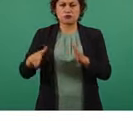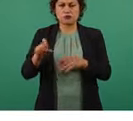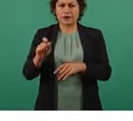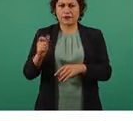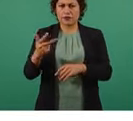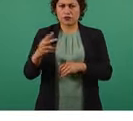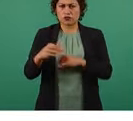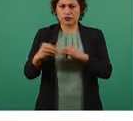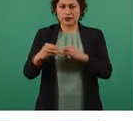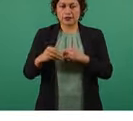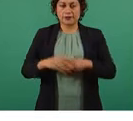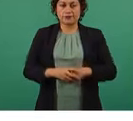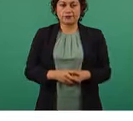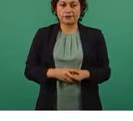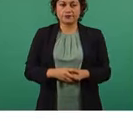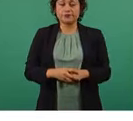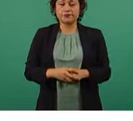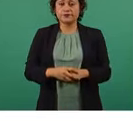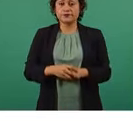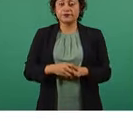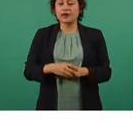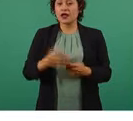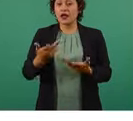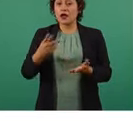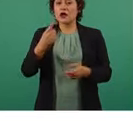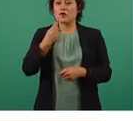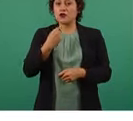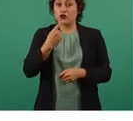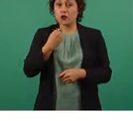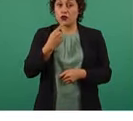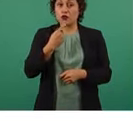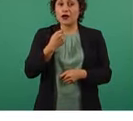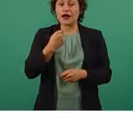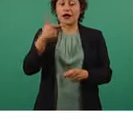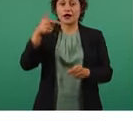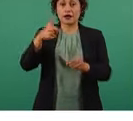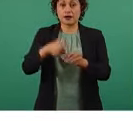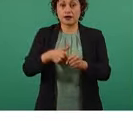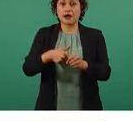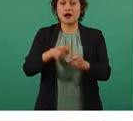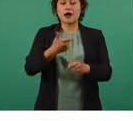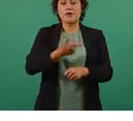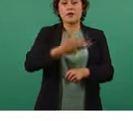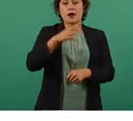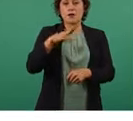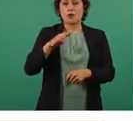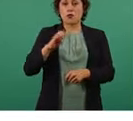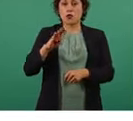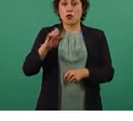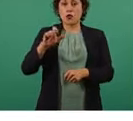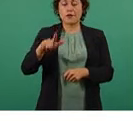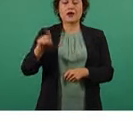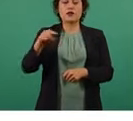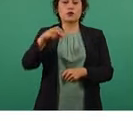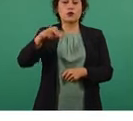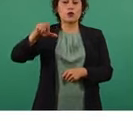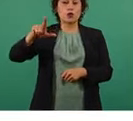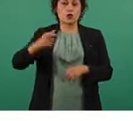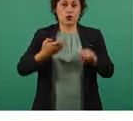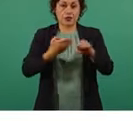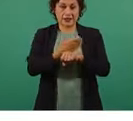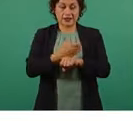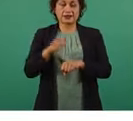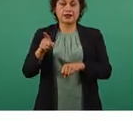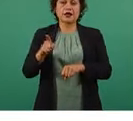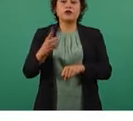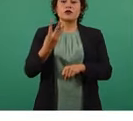centavos. En la gasolina premium, el margen más alto se encontró en la marca Móvil en Ciénega de Flores, Nuevo León, con un margen de